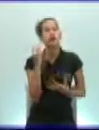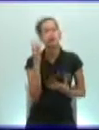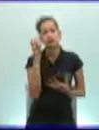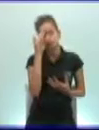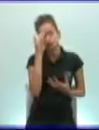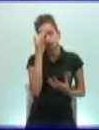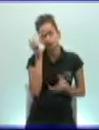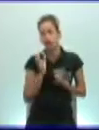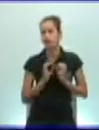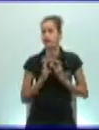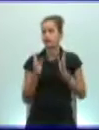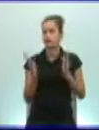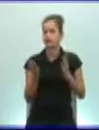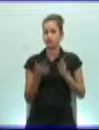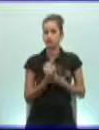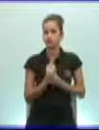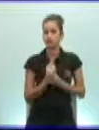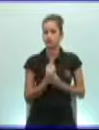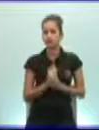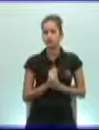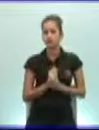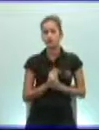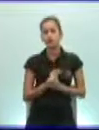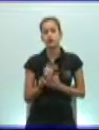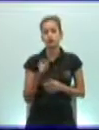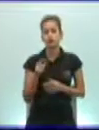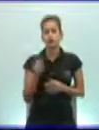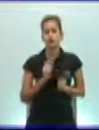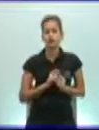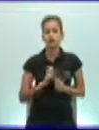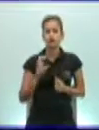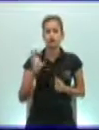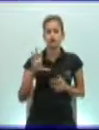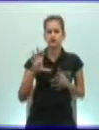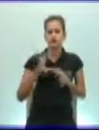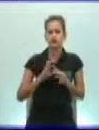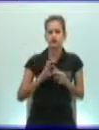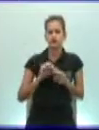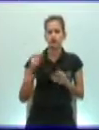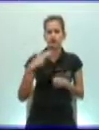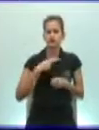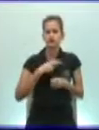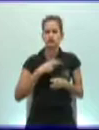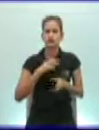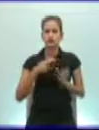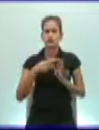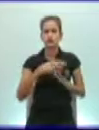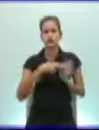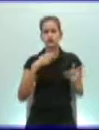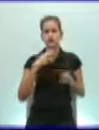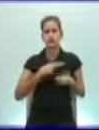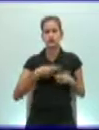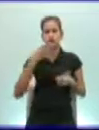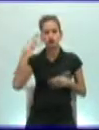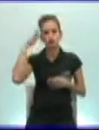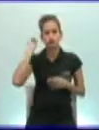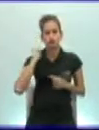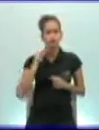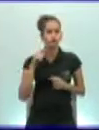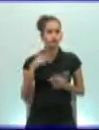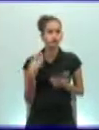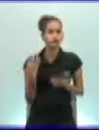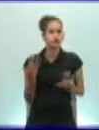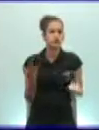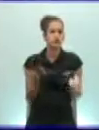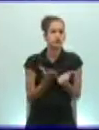que va de quinto grado en la asignatura Historia de Cuba, han trabajado dos etapas de nuestra historia: la comunidad primitiva